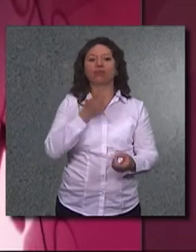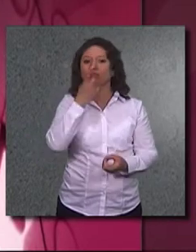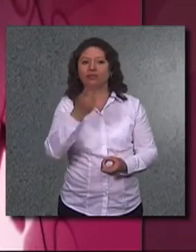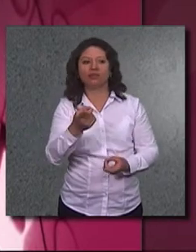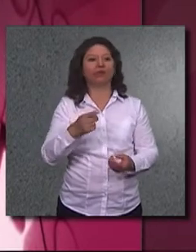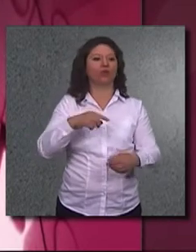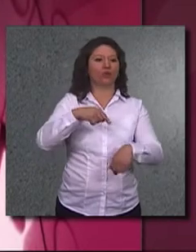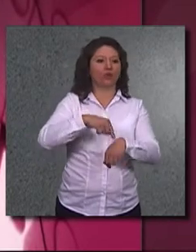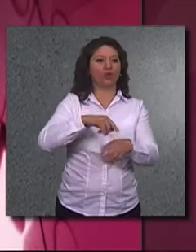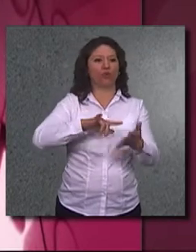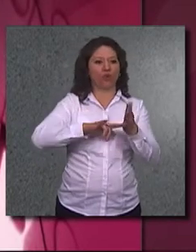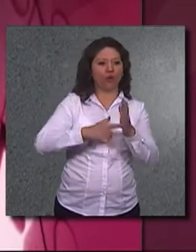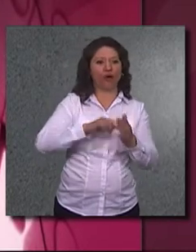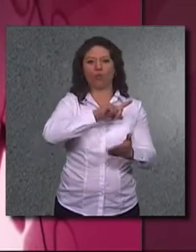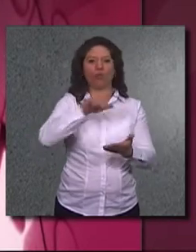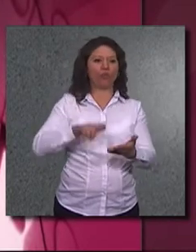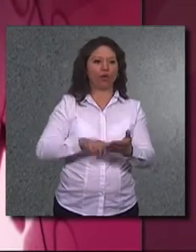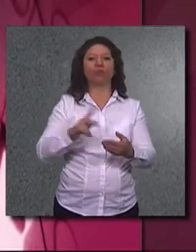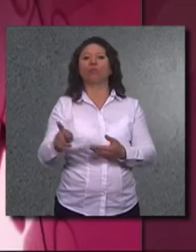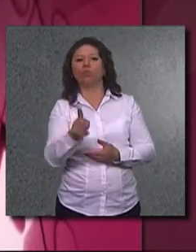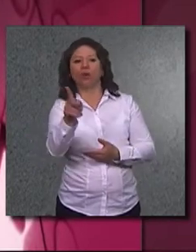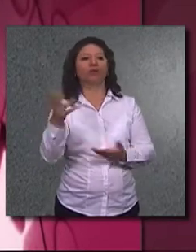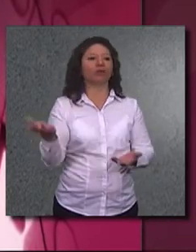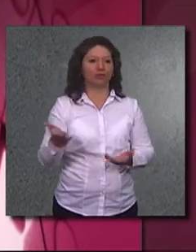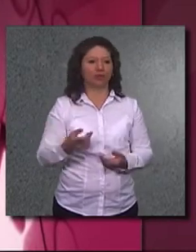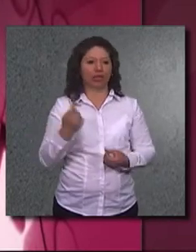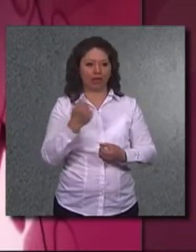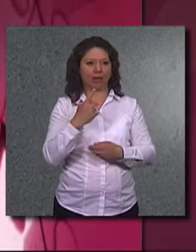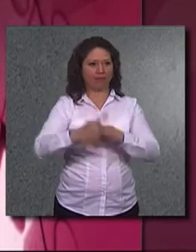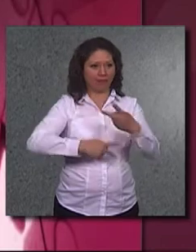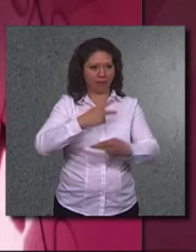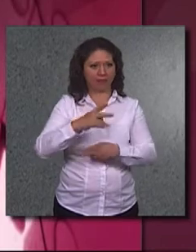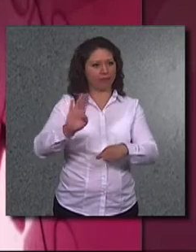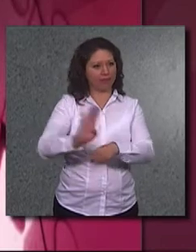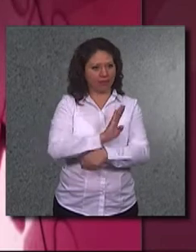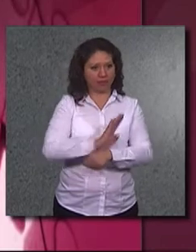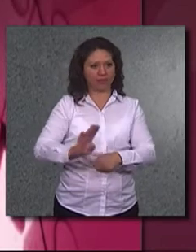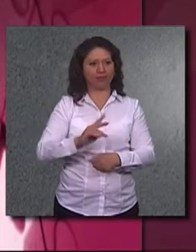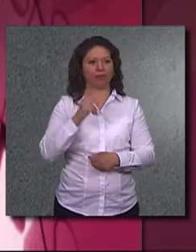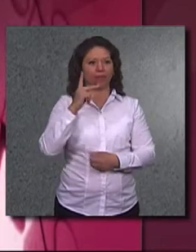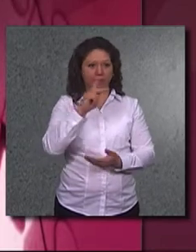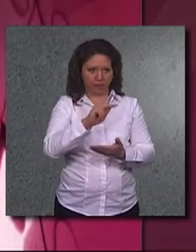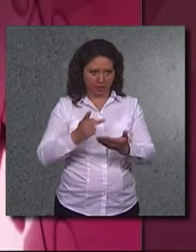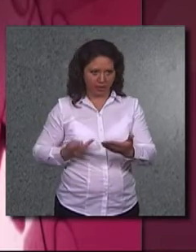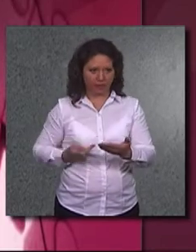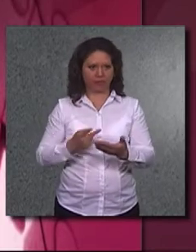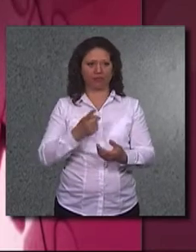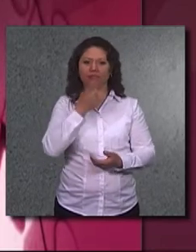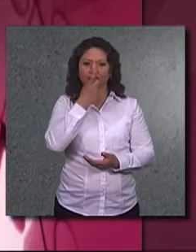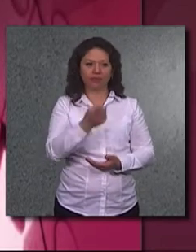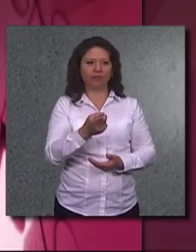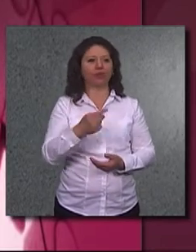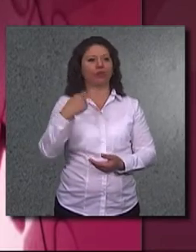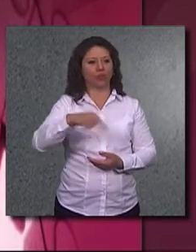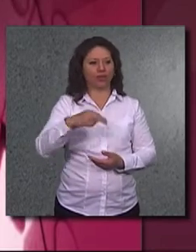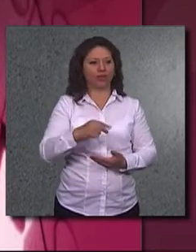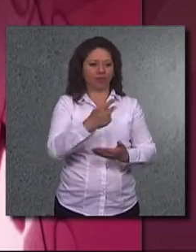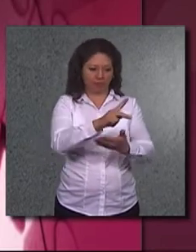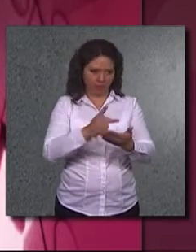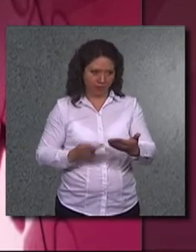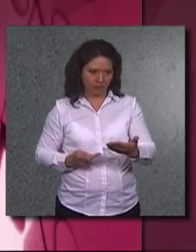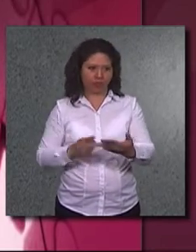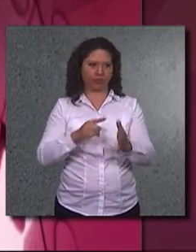señala ahora lugar población que va a ser beneficiada del proyecto la denominación del